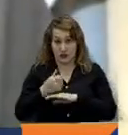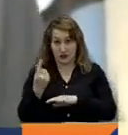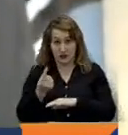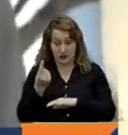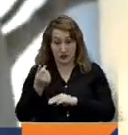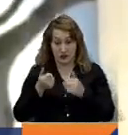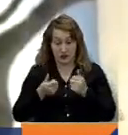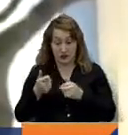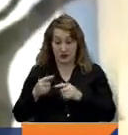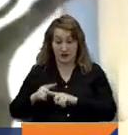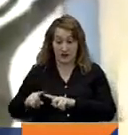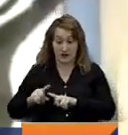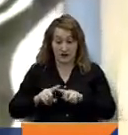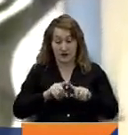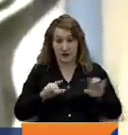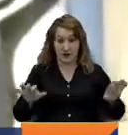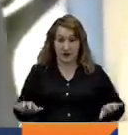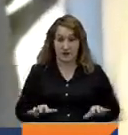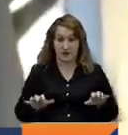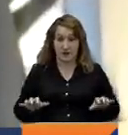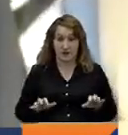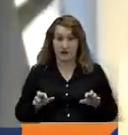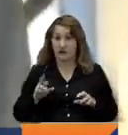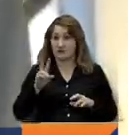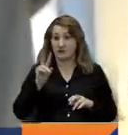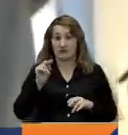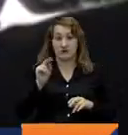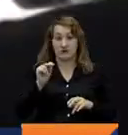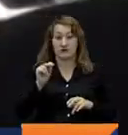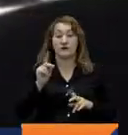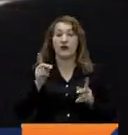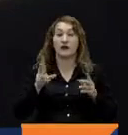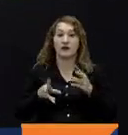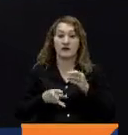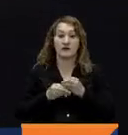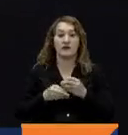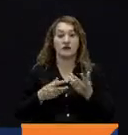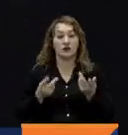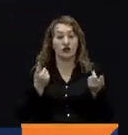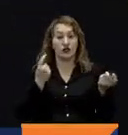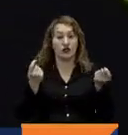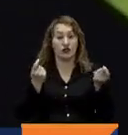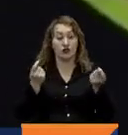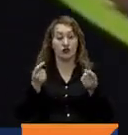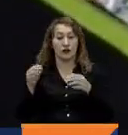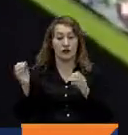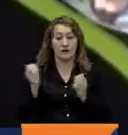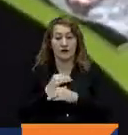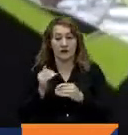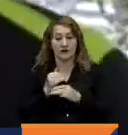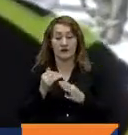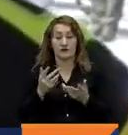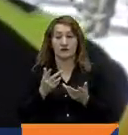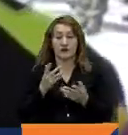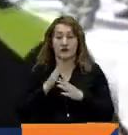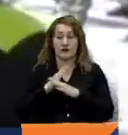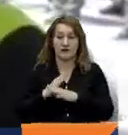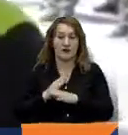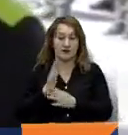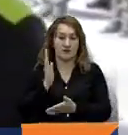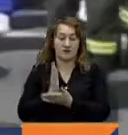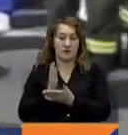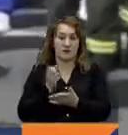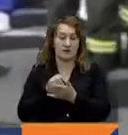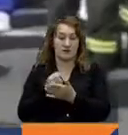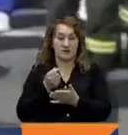acompañando las diferentes actividades religiosas, sino que además realizarán controles en las principales vías para evitar que se registren accidentes de tránsito. Es